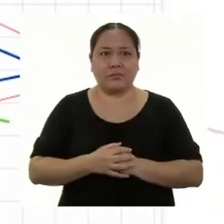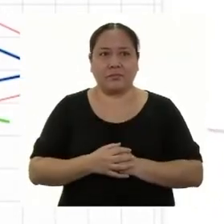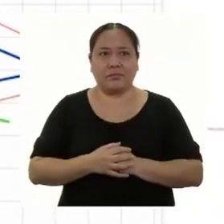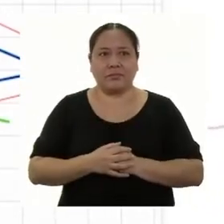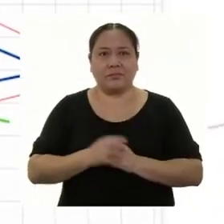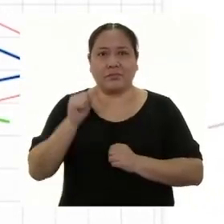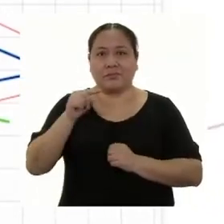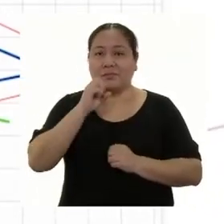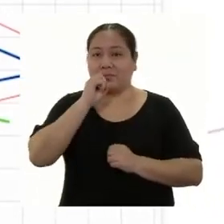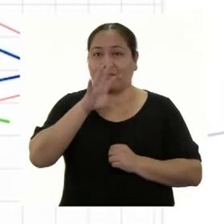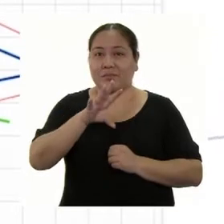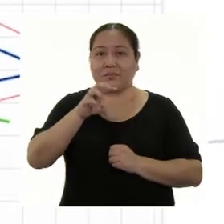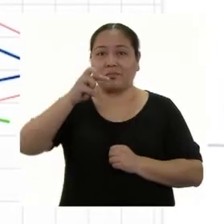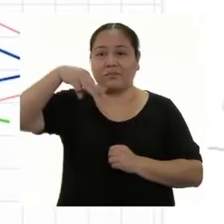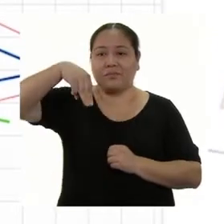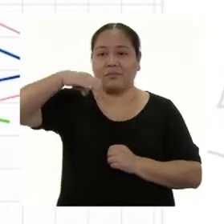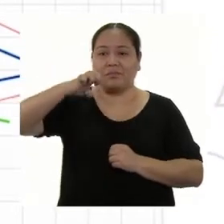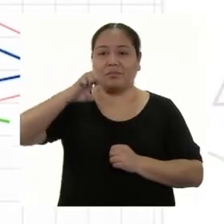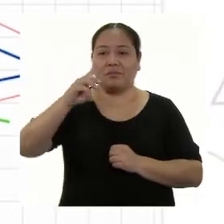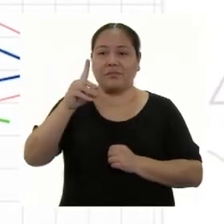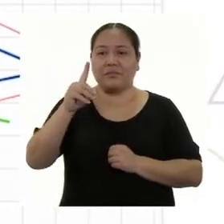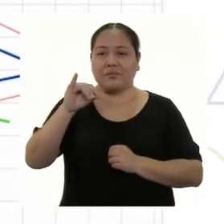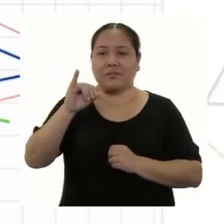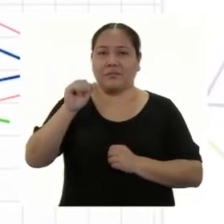les llamamos